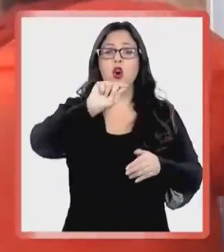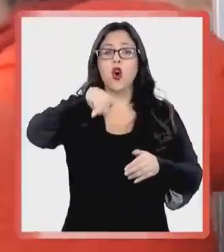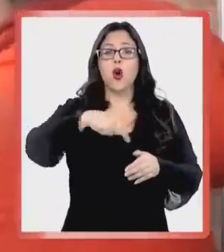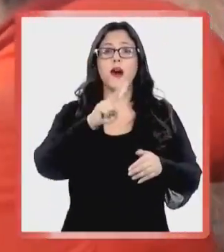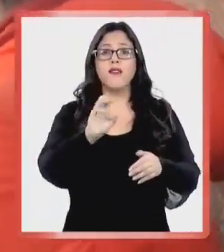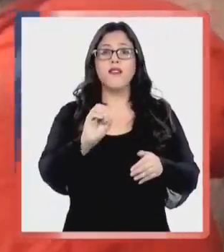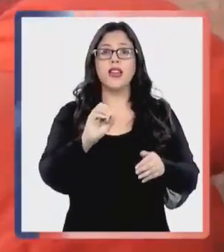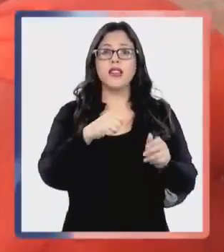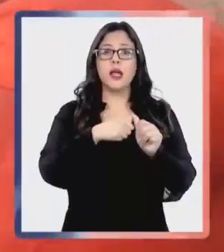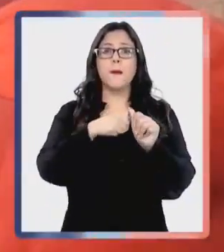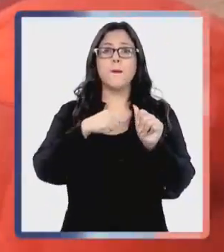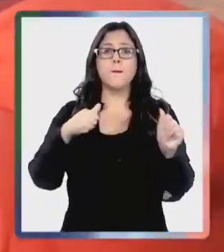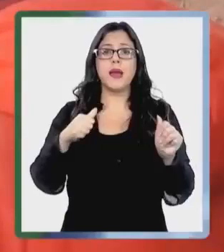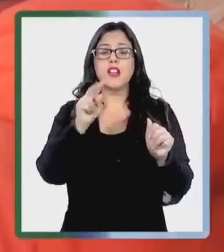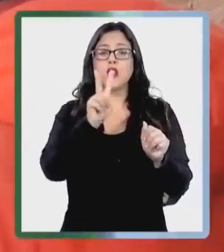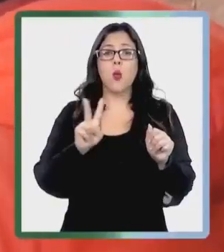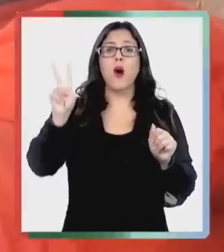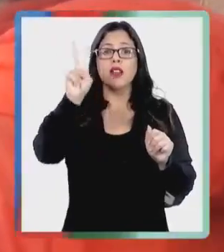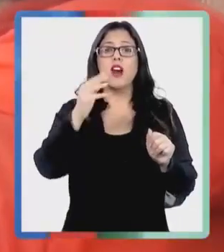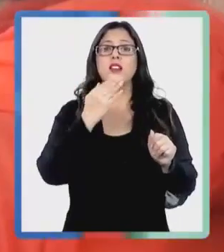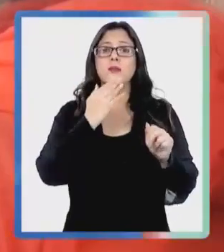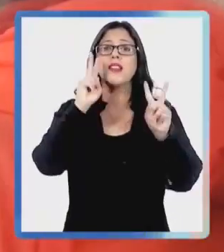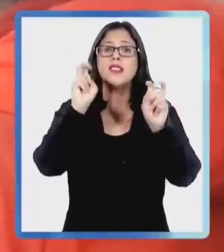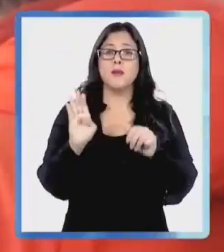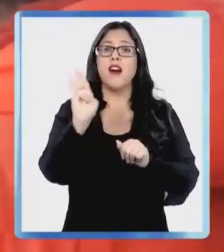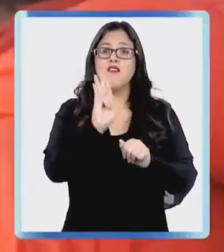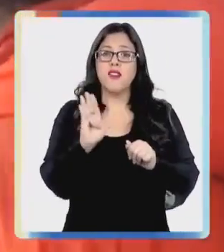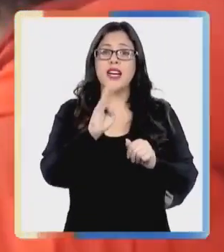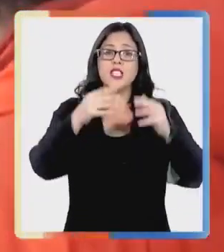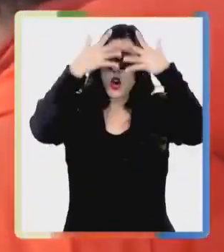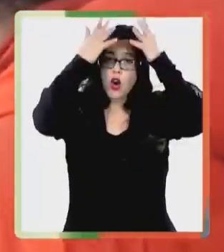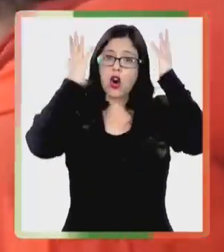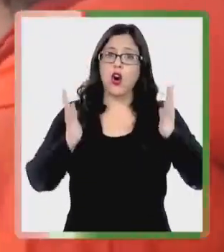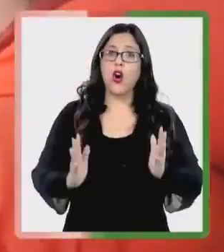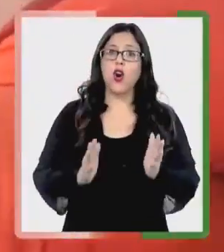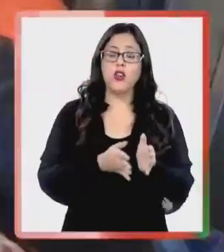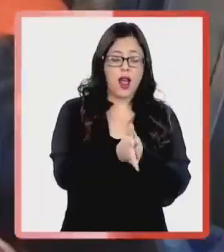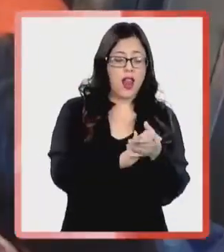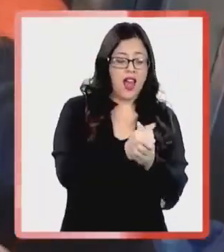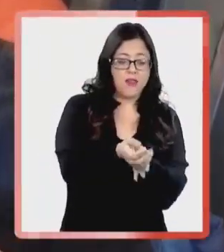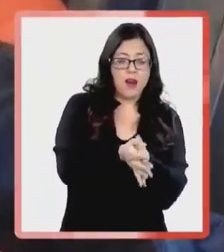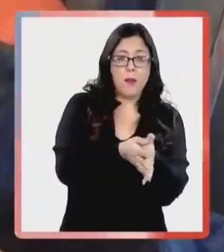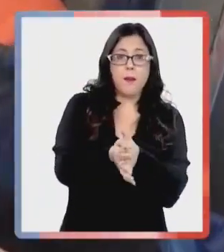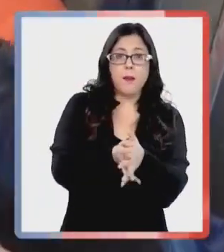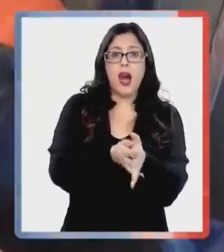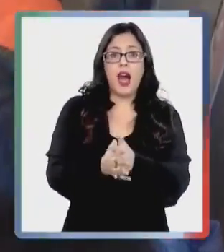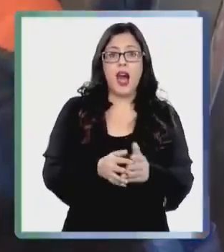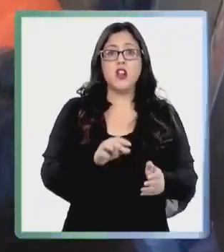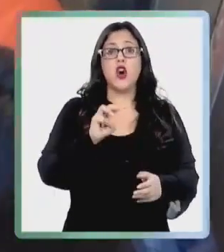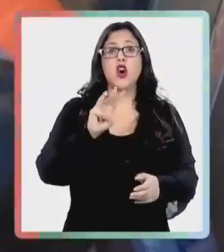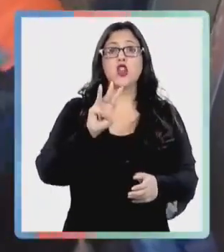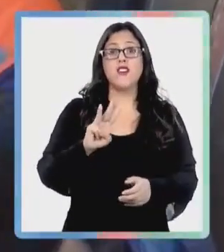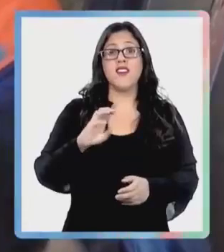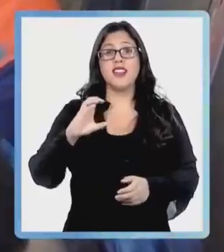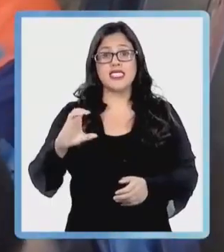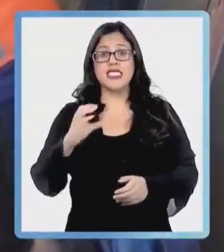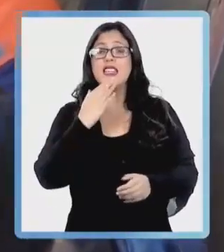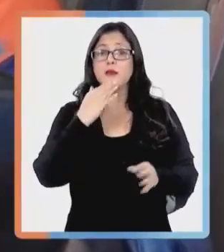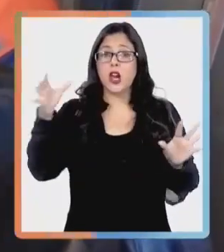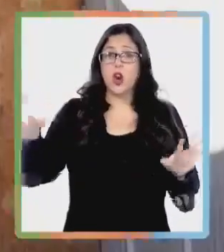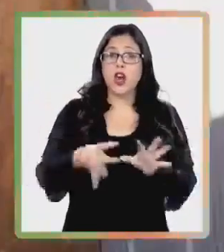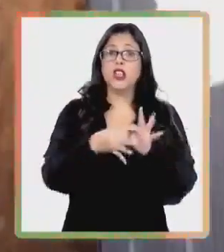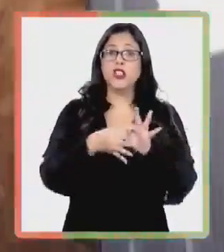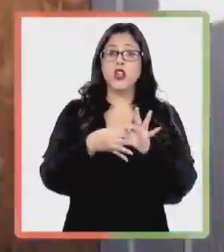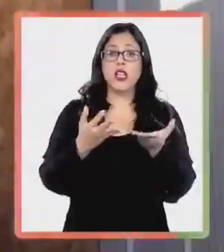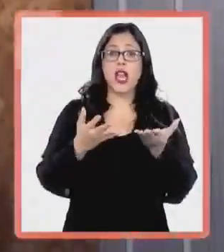metros cuadrados y considera artefactos sanitarios básicos como ducha, lavamanos, WC y conexiones para